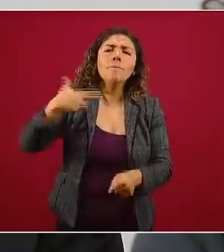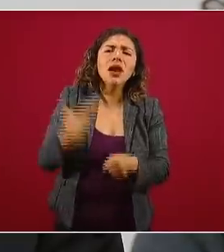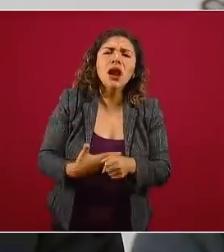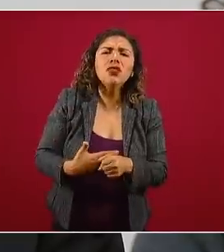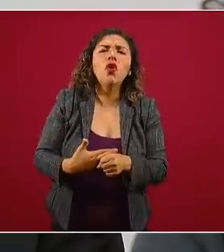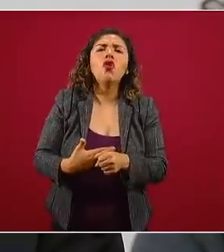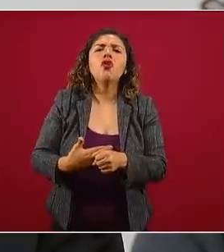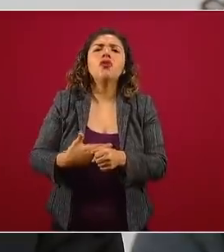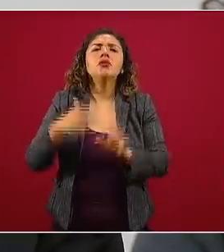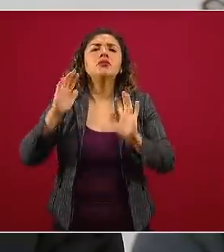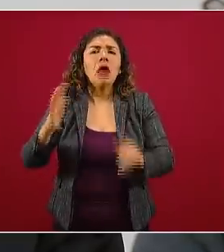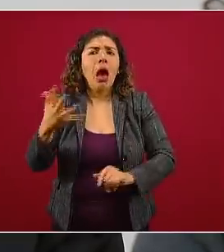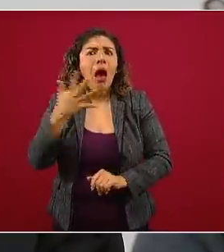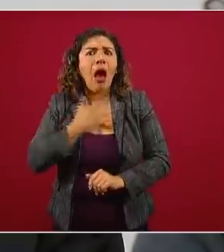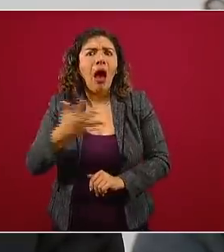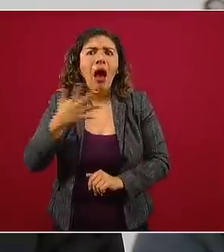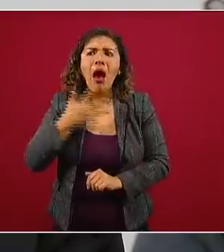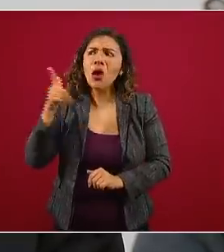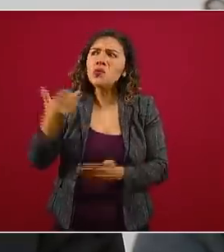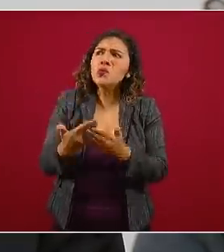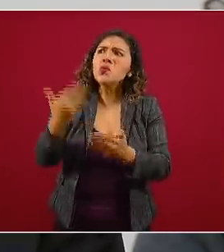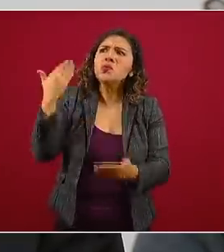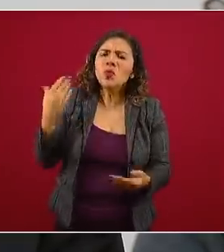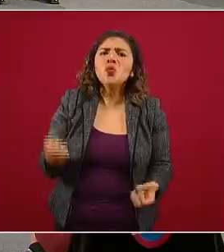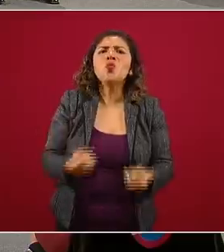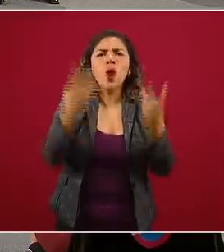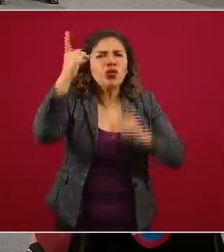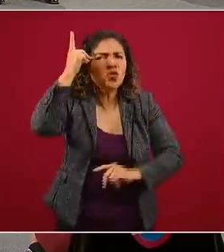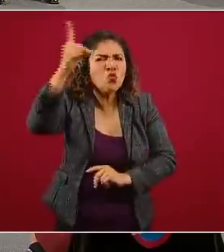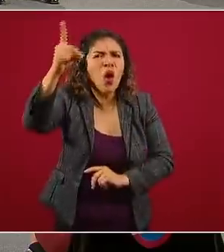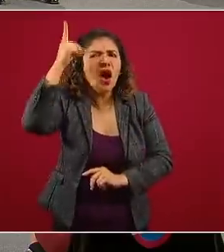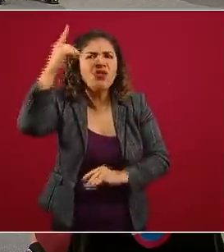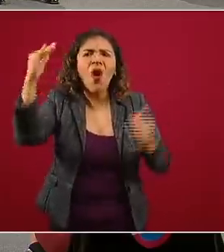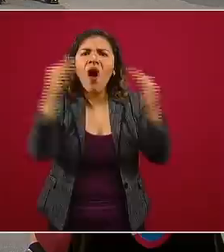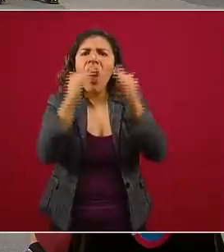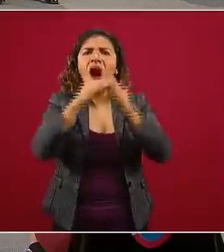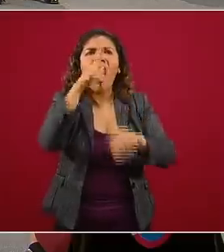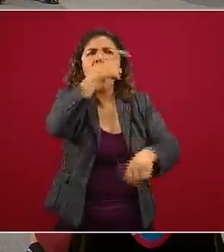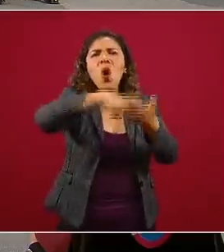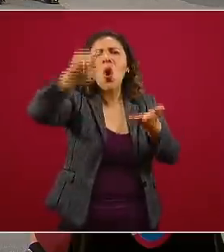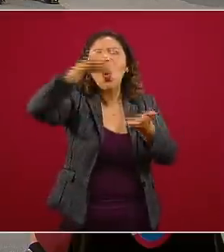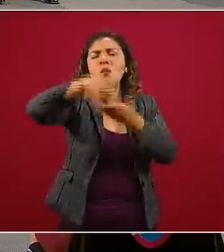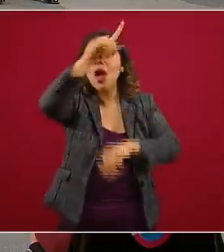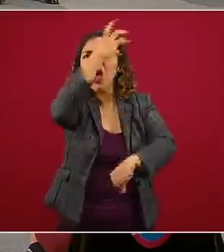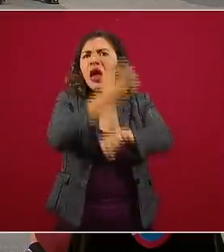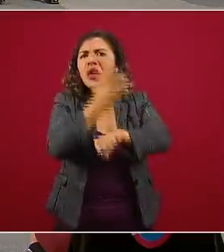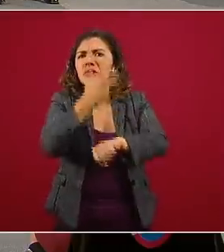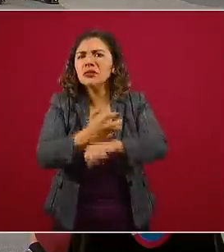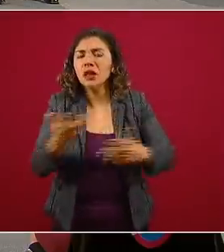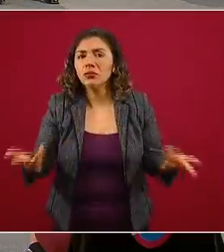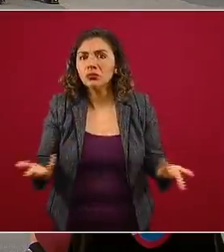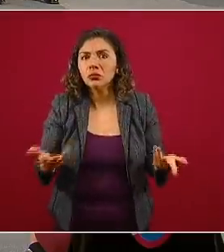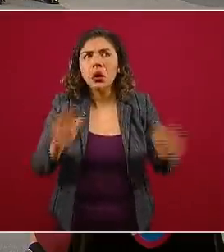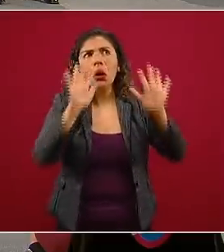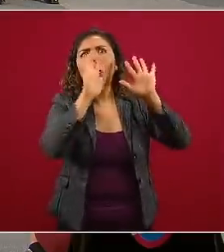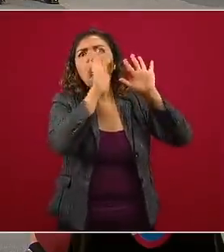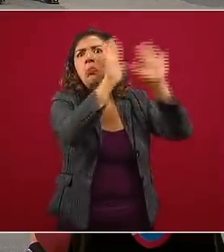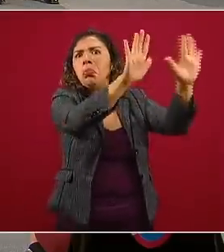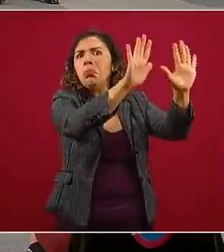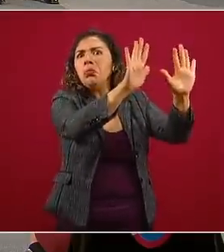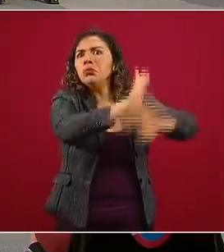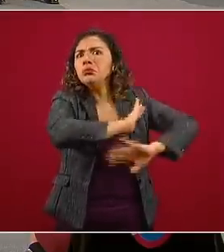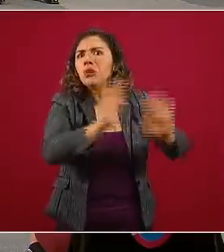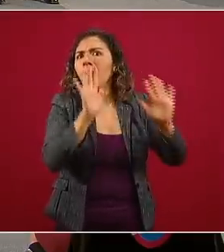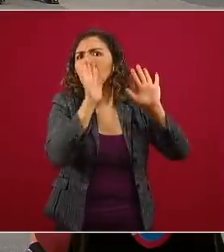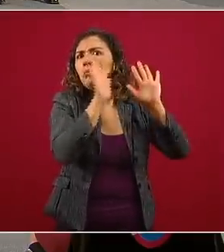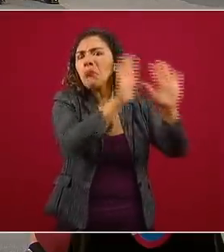llego a tener no sé cuántas propiedades en eeuu y se queda allá